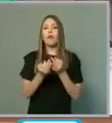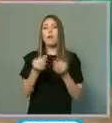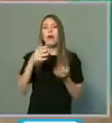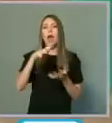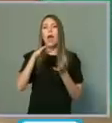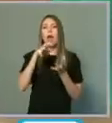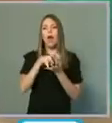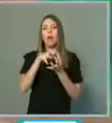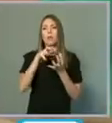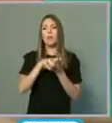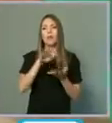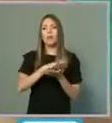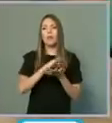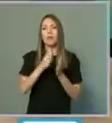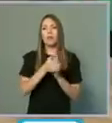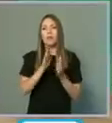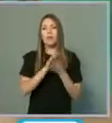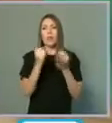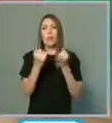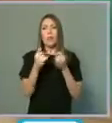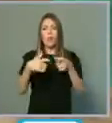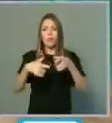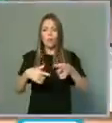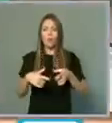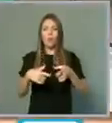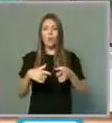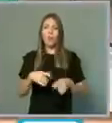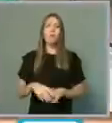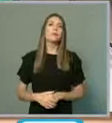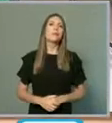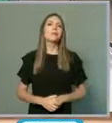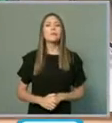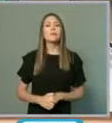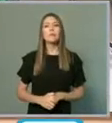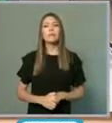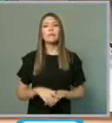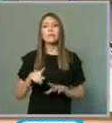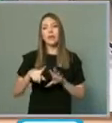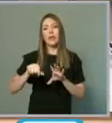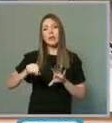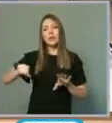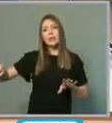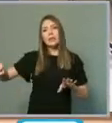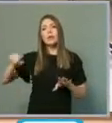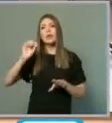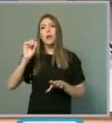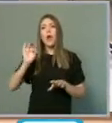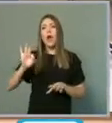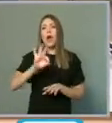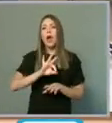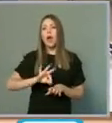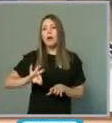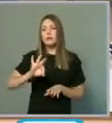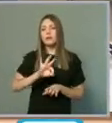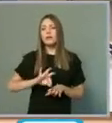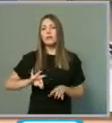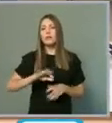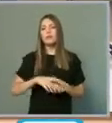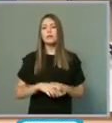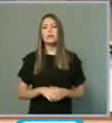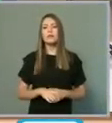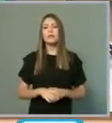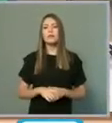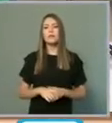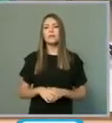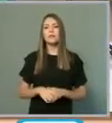pues ya la conocemos todos clásicamente, pero viene Exacto. siendo de este estilo. En un sartén con poquito aceite, te voy a pasar tantito de este Claro. lado, Cintia,